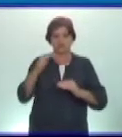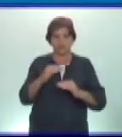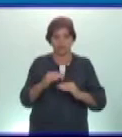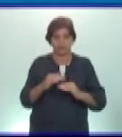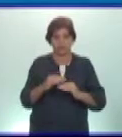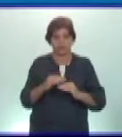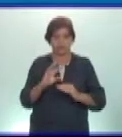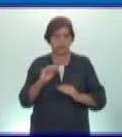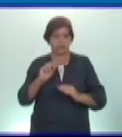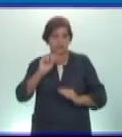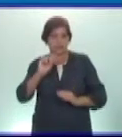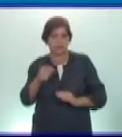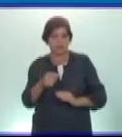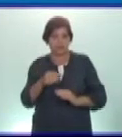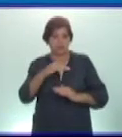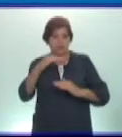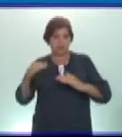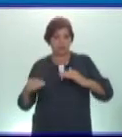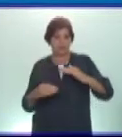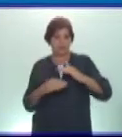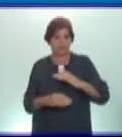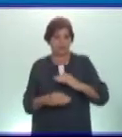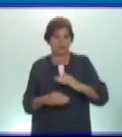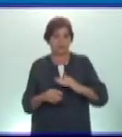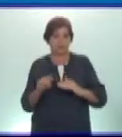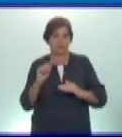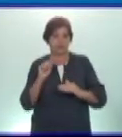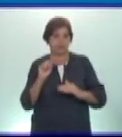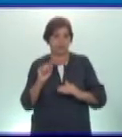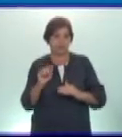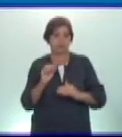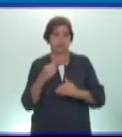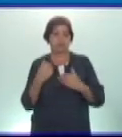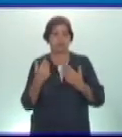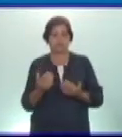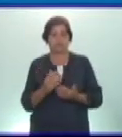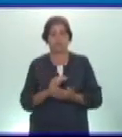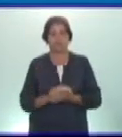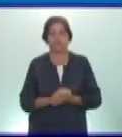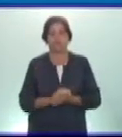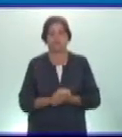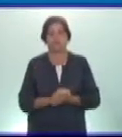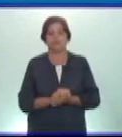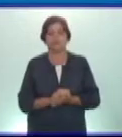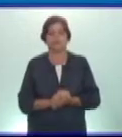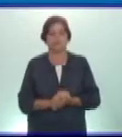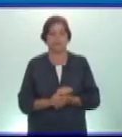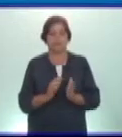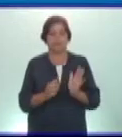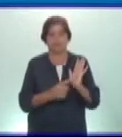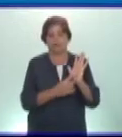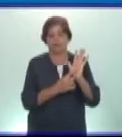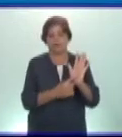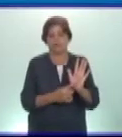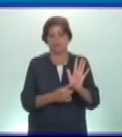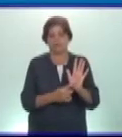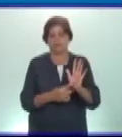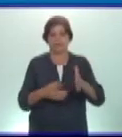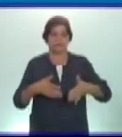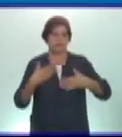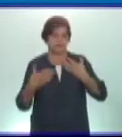e inferior a la señalada por el punto. Vamos entonces a presentarles la siguiente